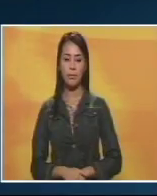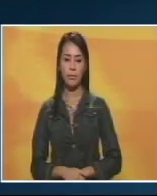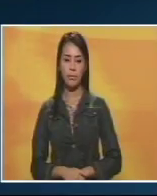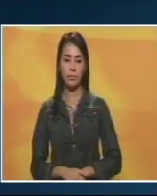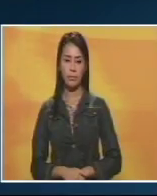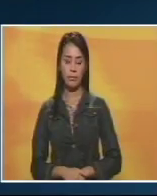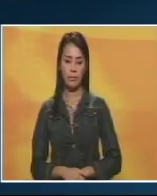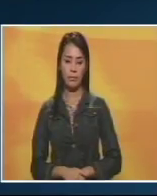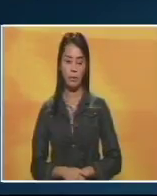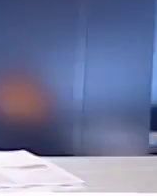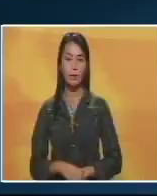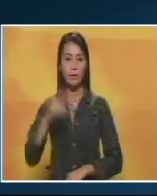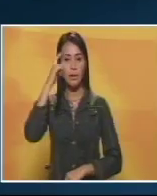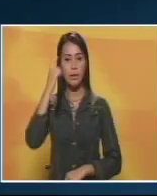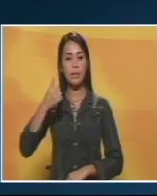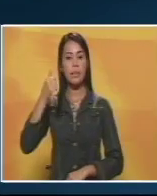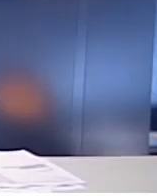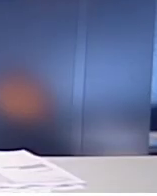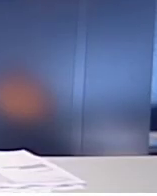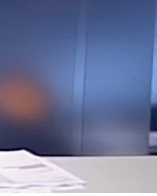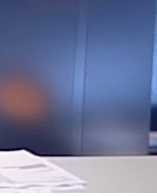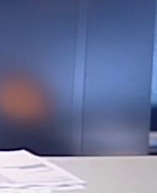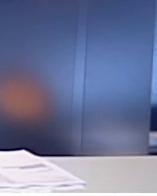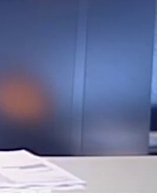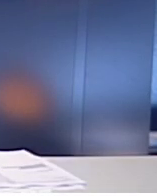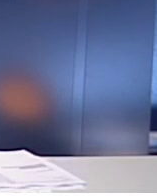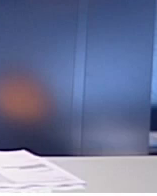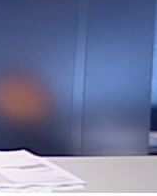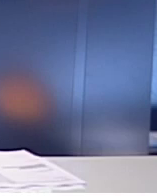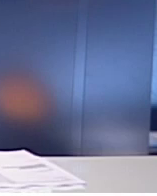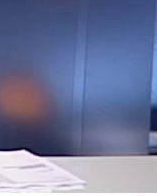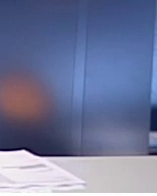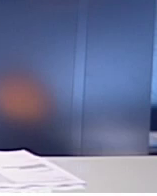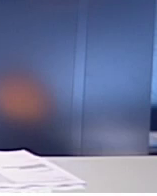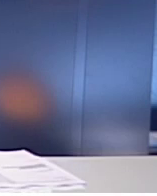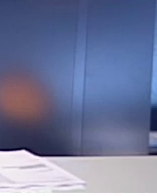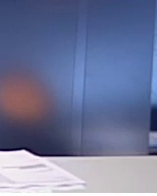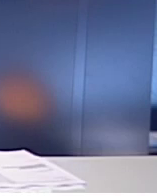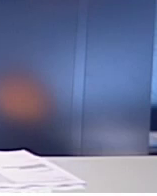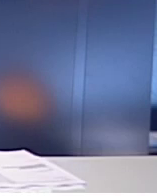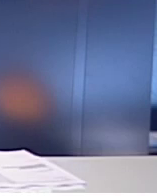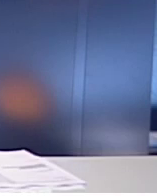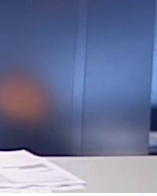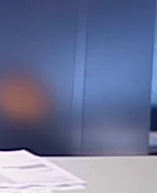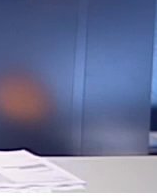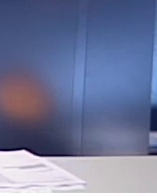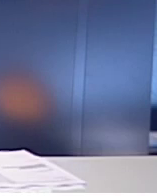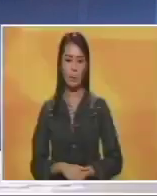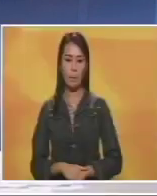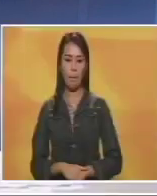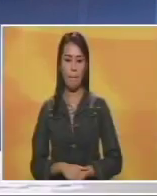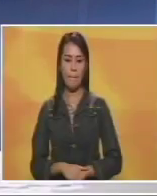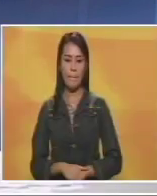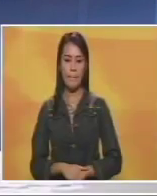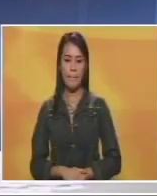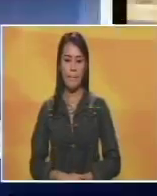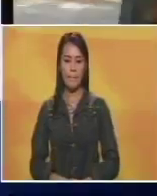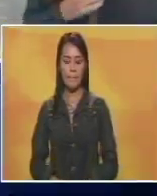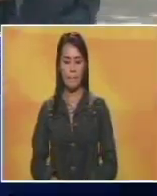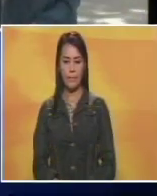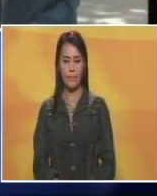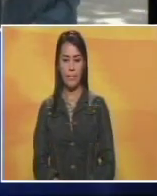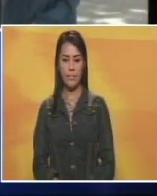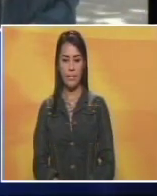transformador durante las precipitaciones. Nuestra compañera Jenny Soto nos amplía. Adelante, Jenny, muy buenas tardes, te escuchamos.